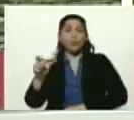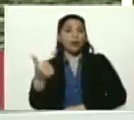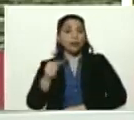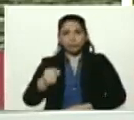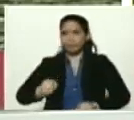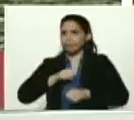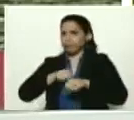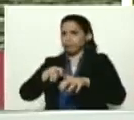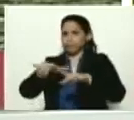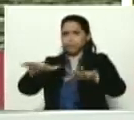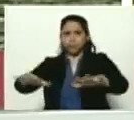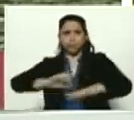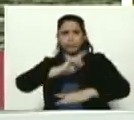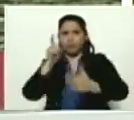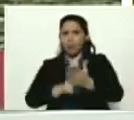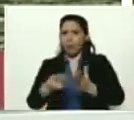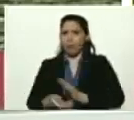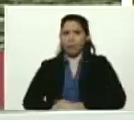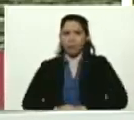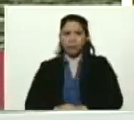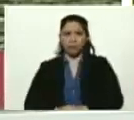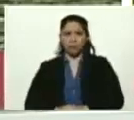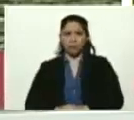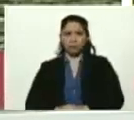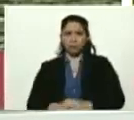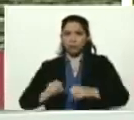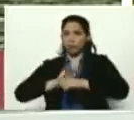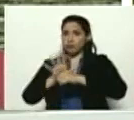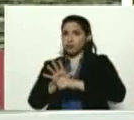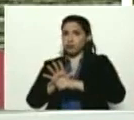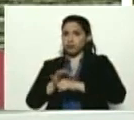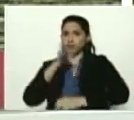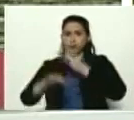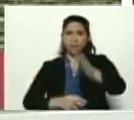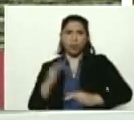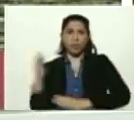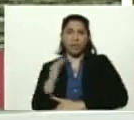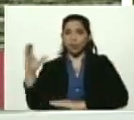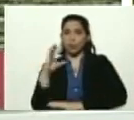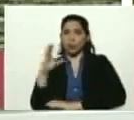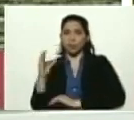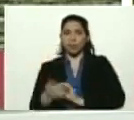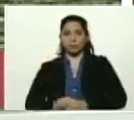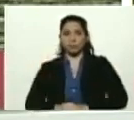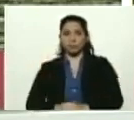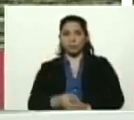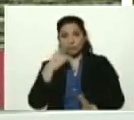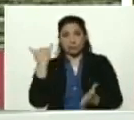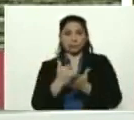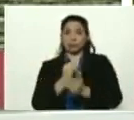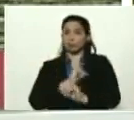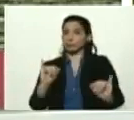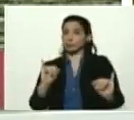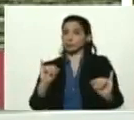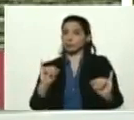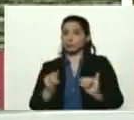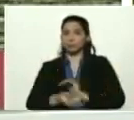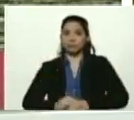contaminó, se contagió por el coronavirus que llega de Colombia. Y miren, ya tenemos